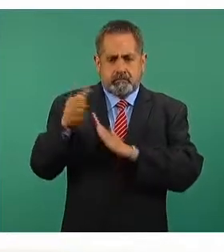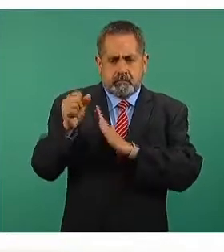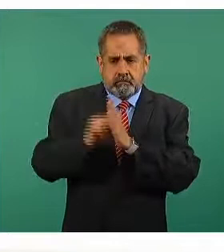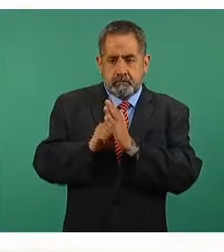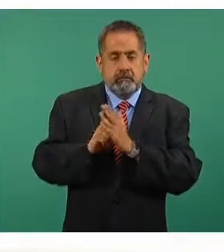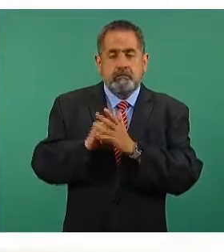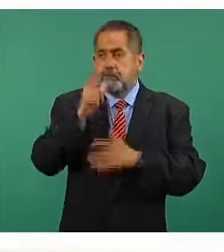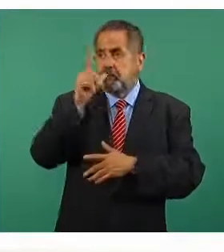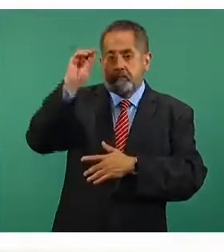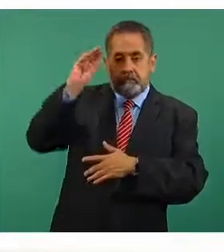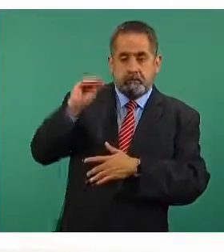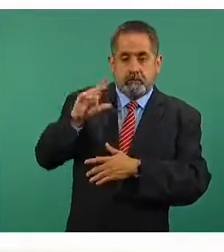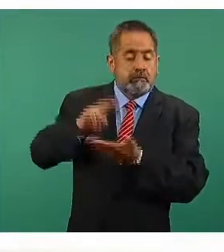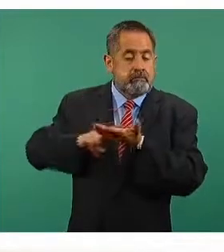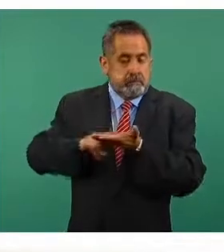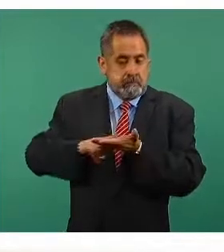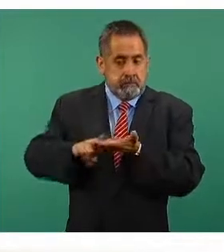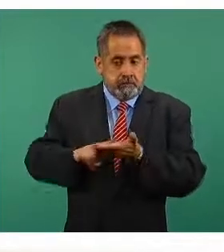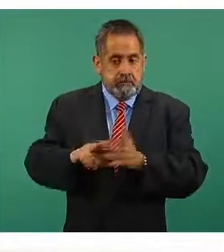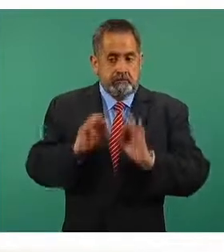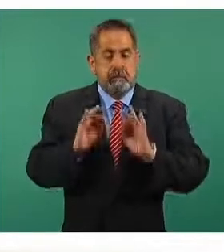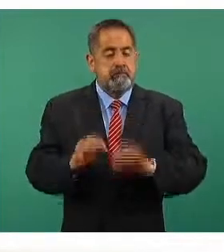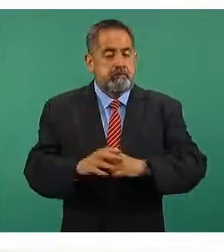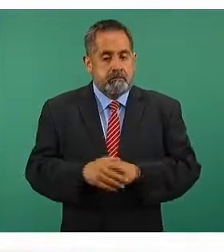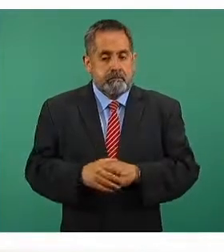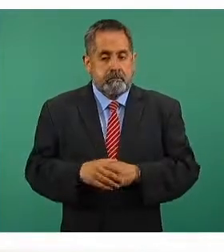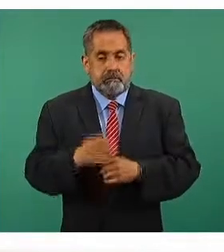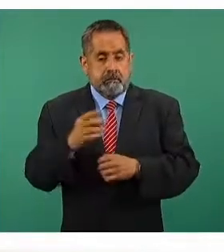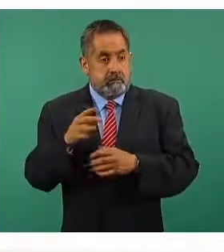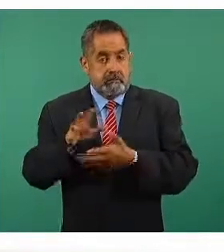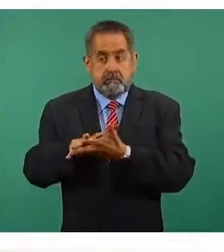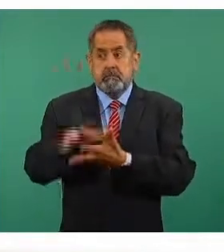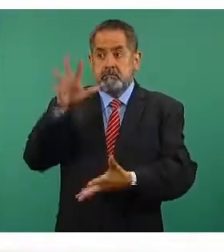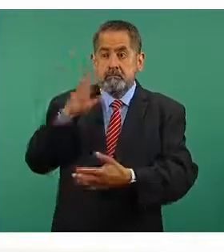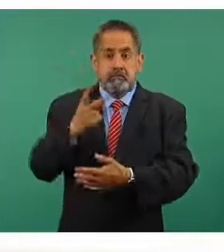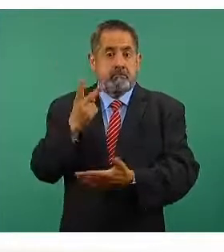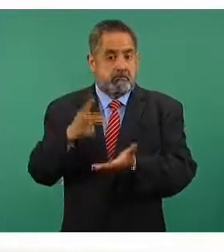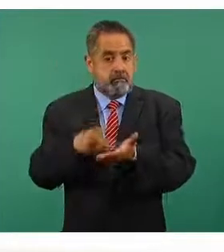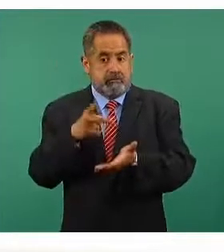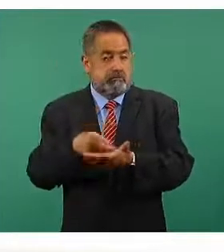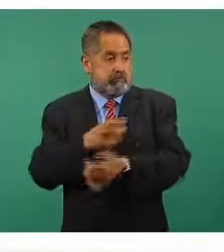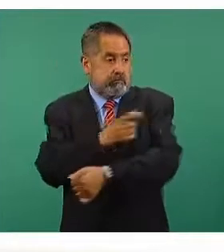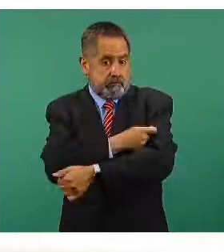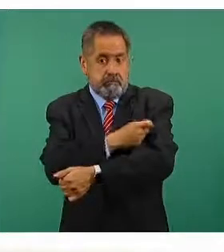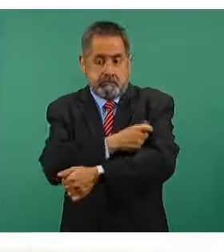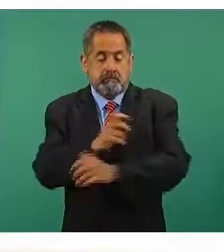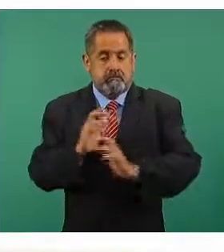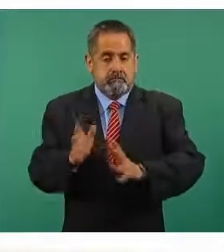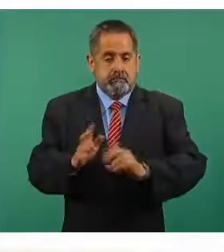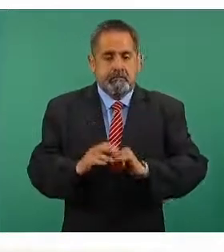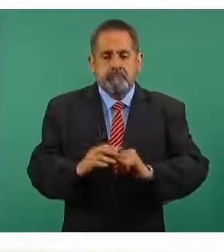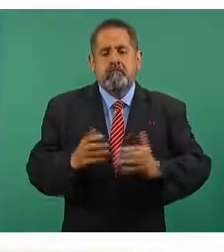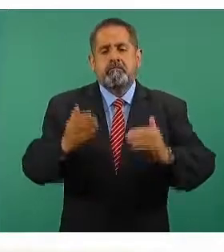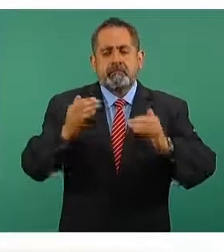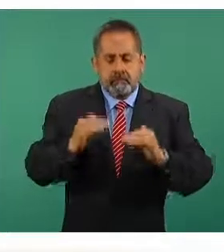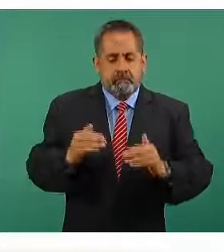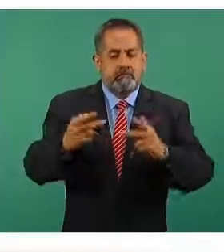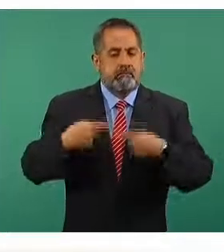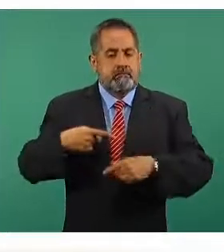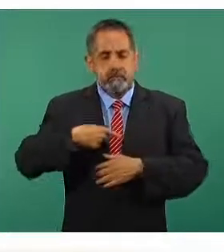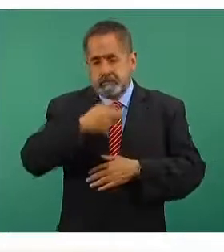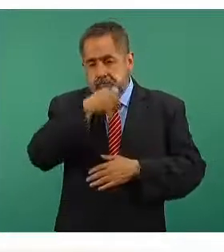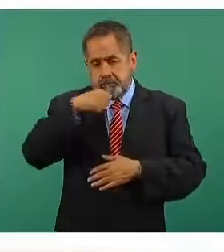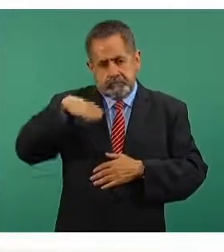con semáforo verde, tenemos también la mayoría con segundas dosis, y del personal, perdón, no del personal, de las